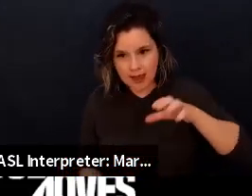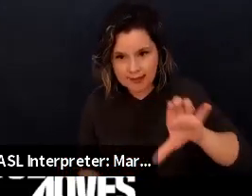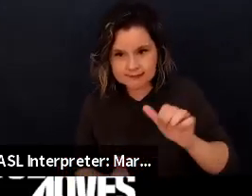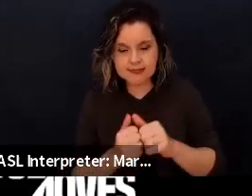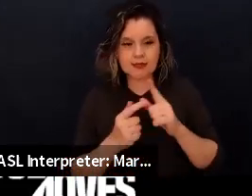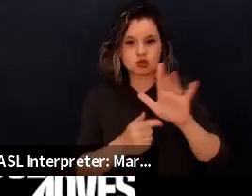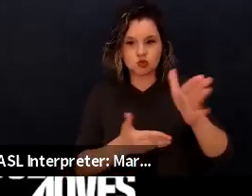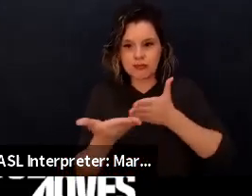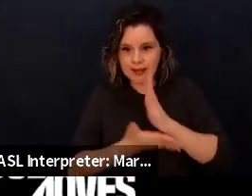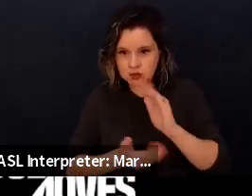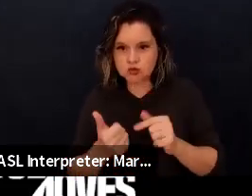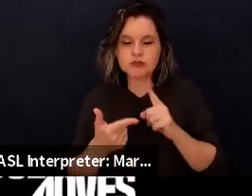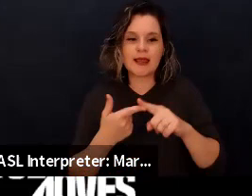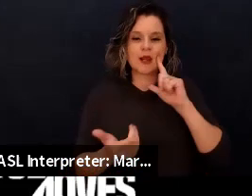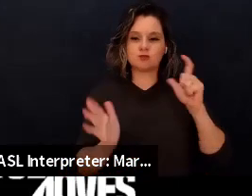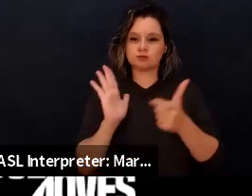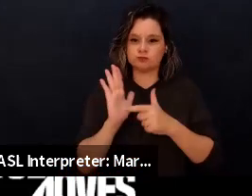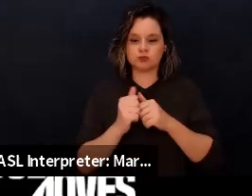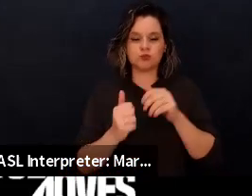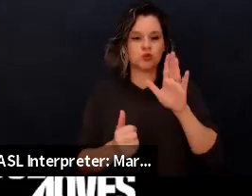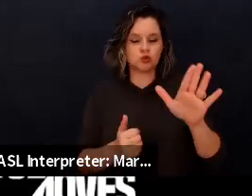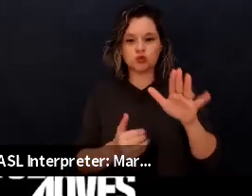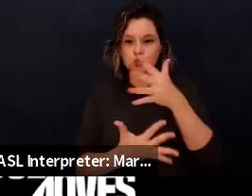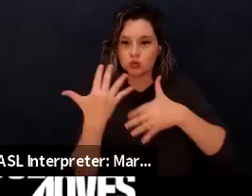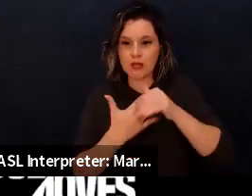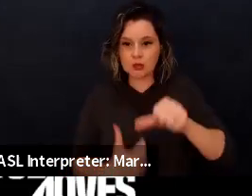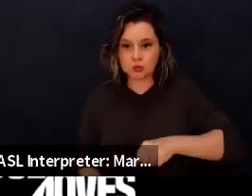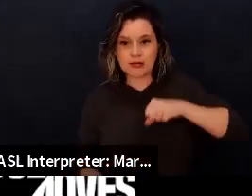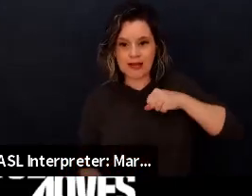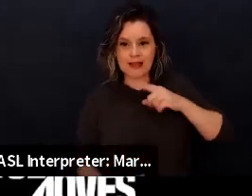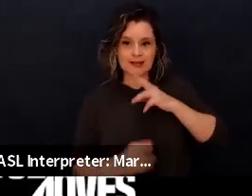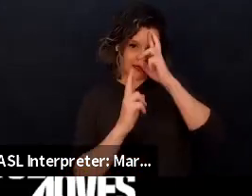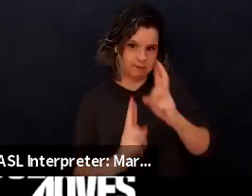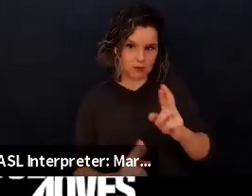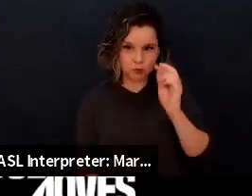sus derechos y reconocimiento social y dignidad y respeto.